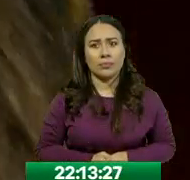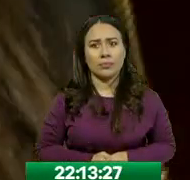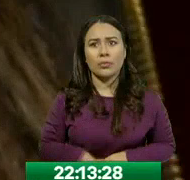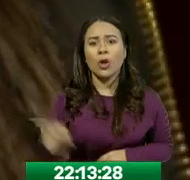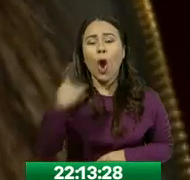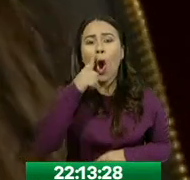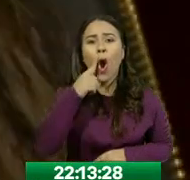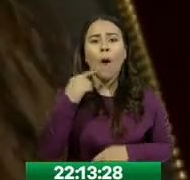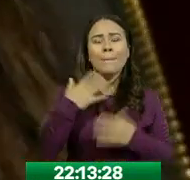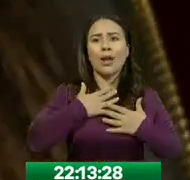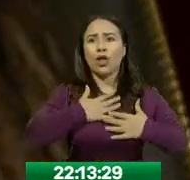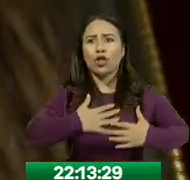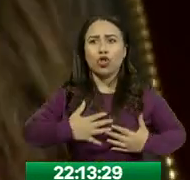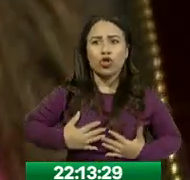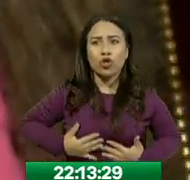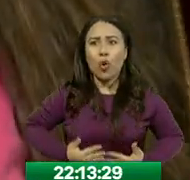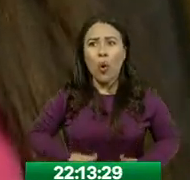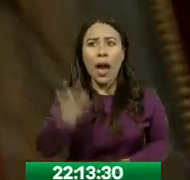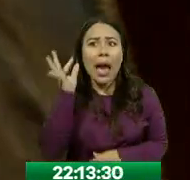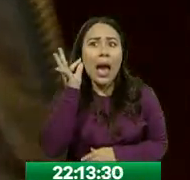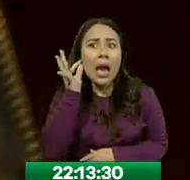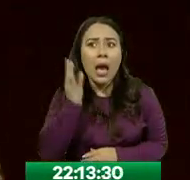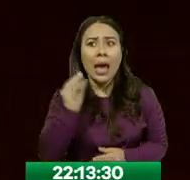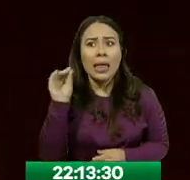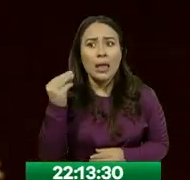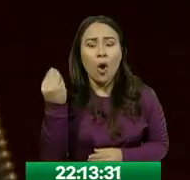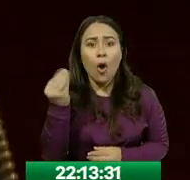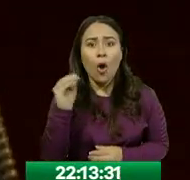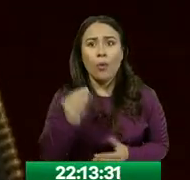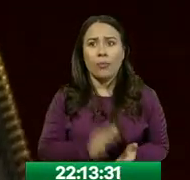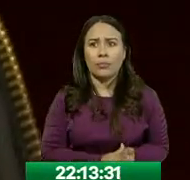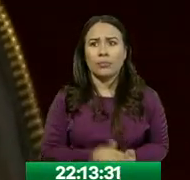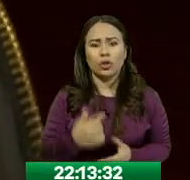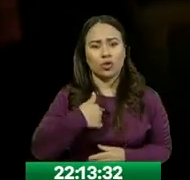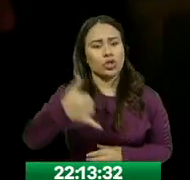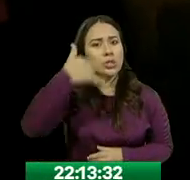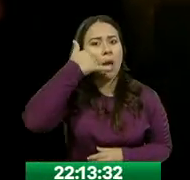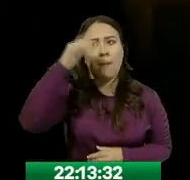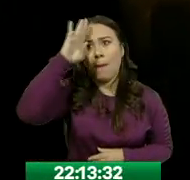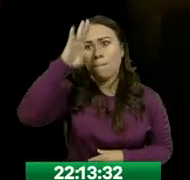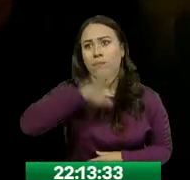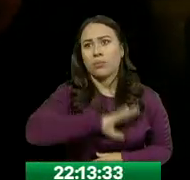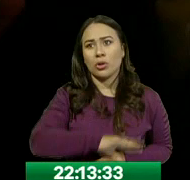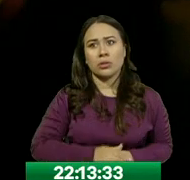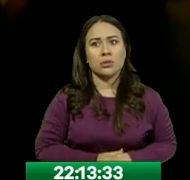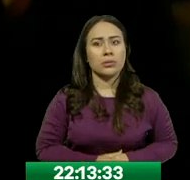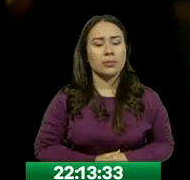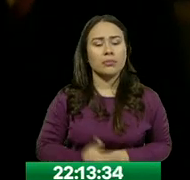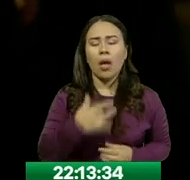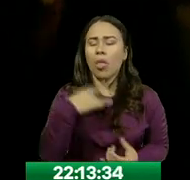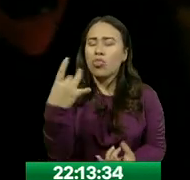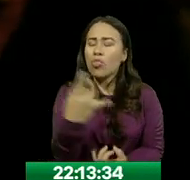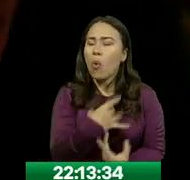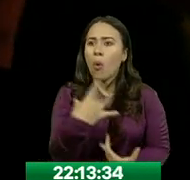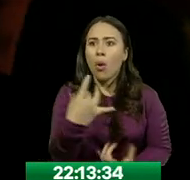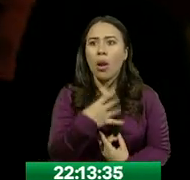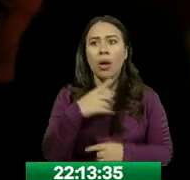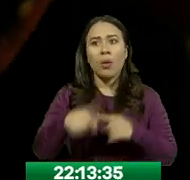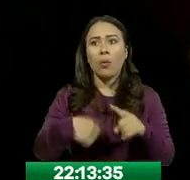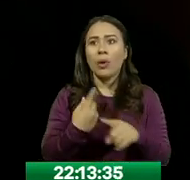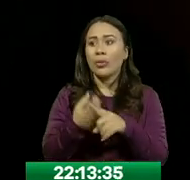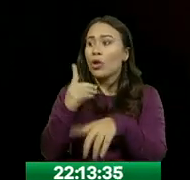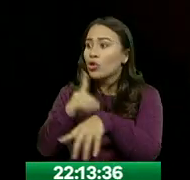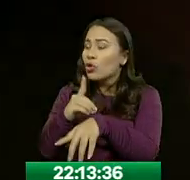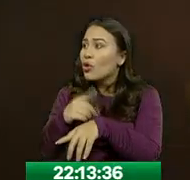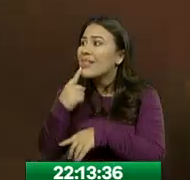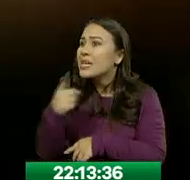ahí manoseándola. Y yo llamé a la policía. Margarita dice que es un dolor muy fuerte escuchar a la médico legista